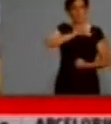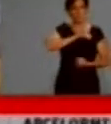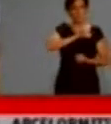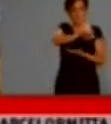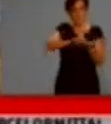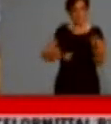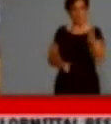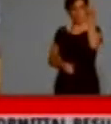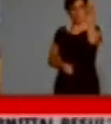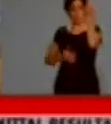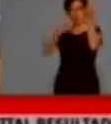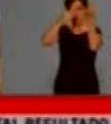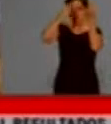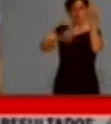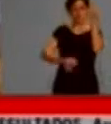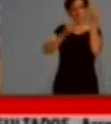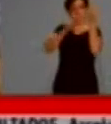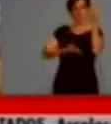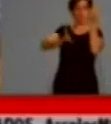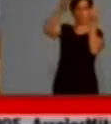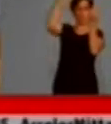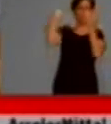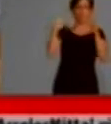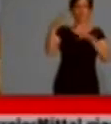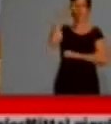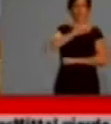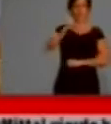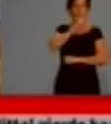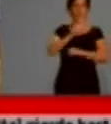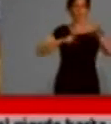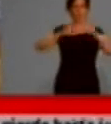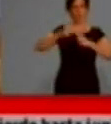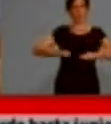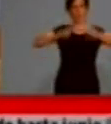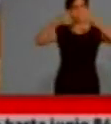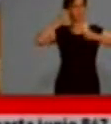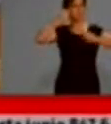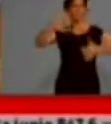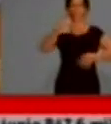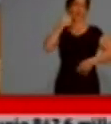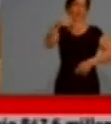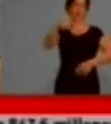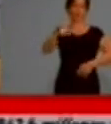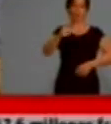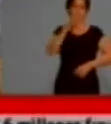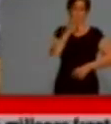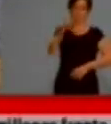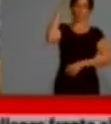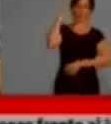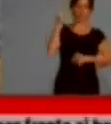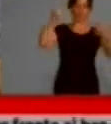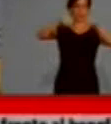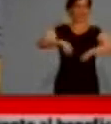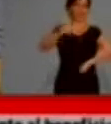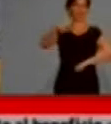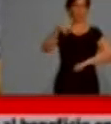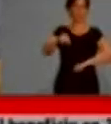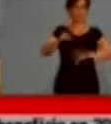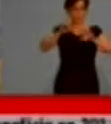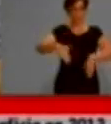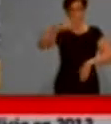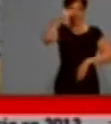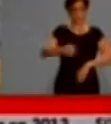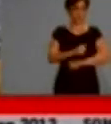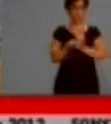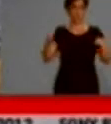credibilidad como los que hace 10 años negaban la burbuja especulativa y los que hace 5 negaban la crisis. Ninguna. La realidad hoy es que en España